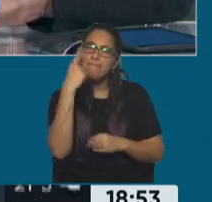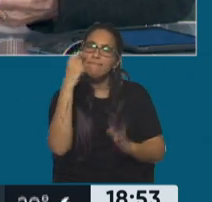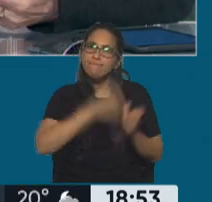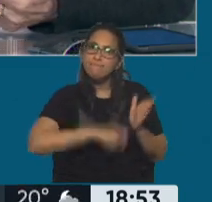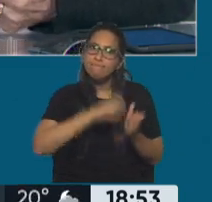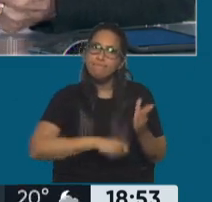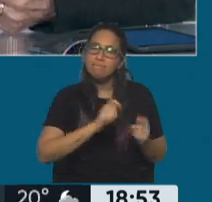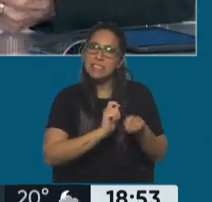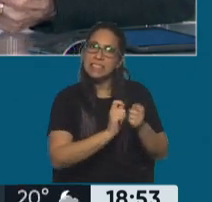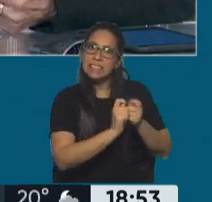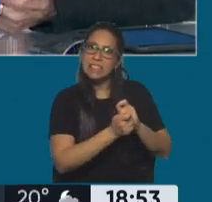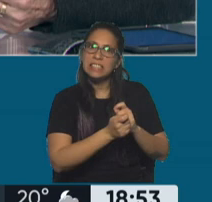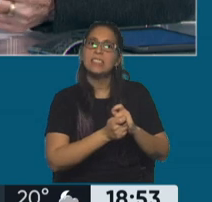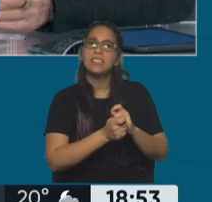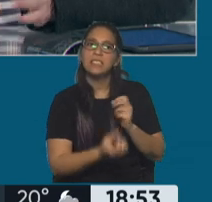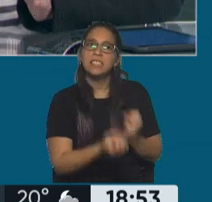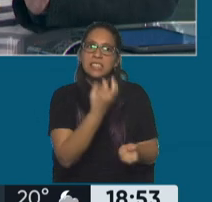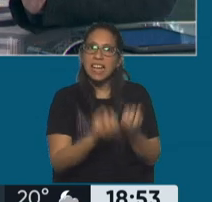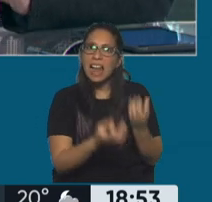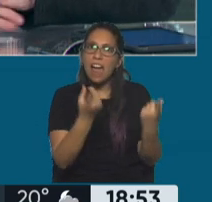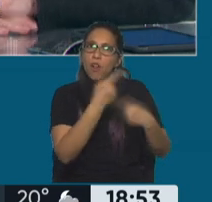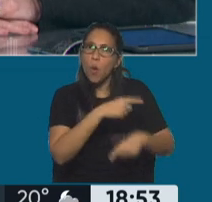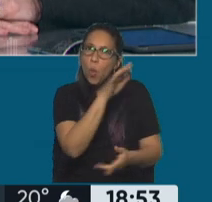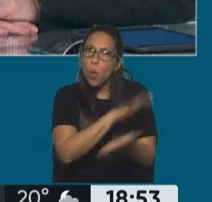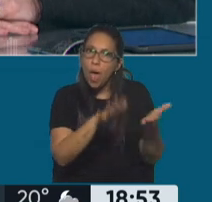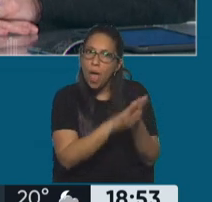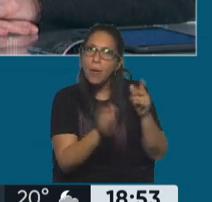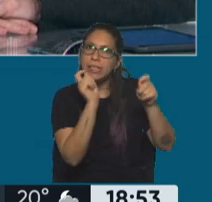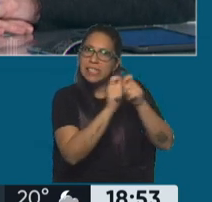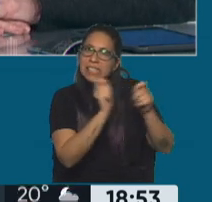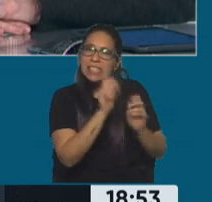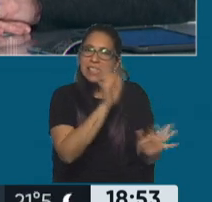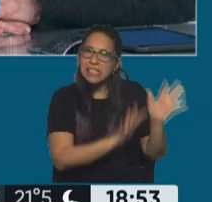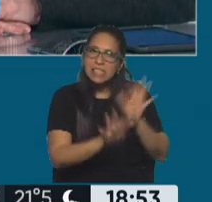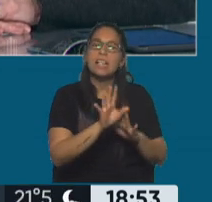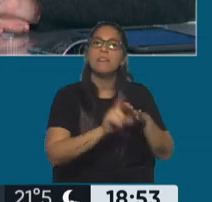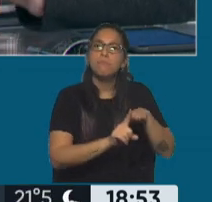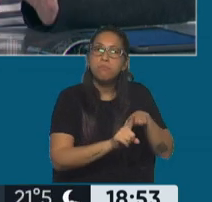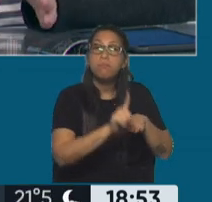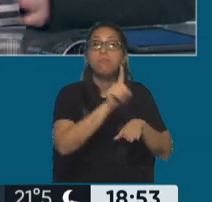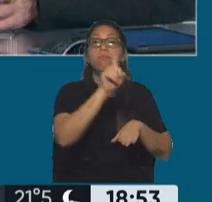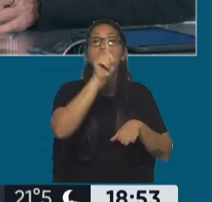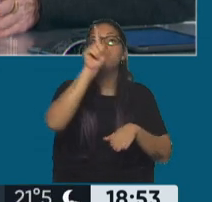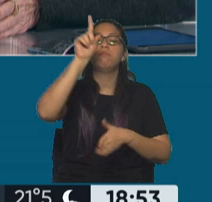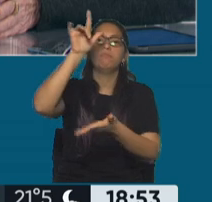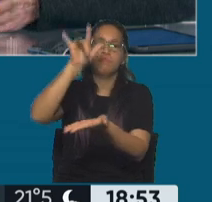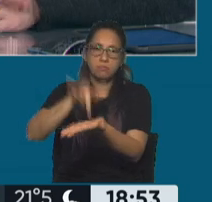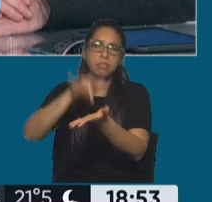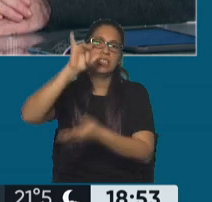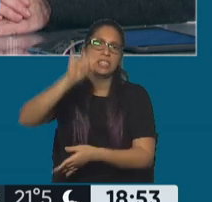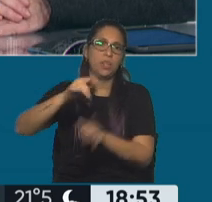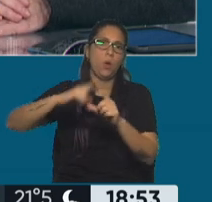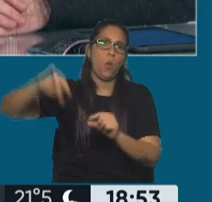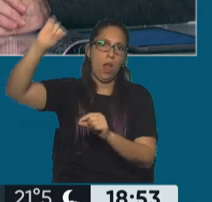hicieron tecnologías redundantes y pudieron hacer que esa nave robótica descendiera en la luna